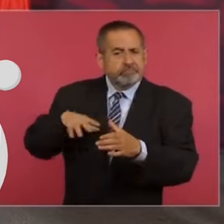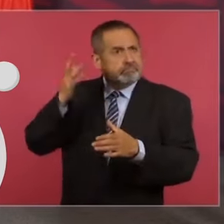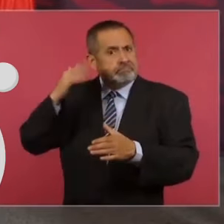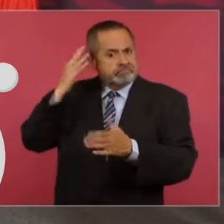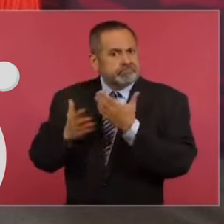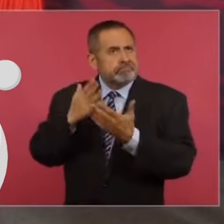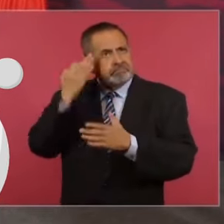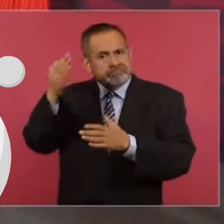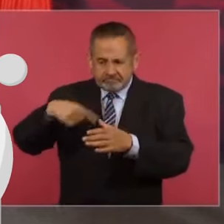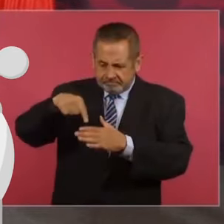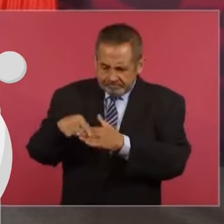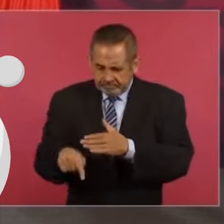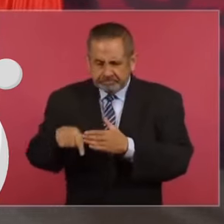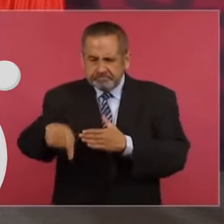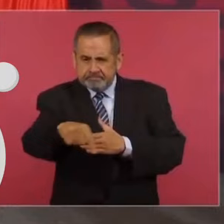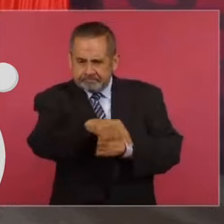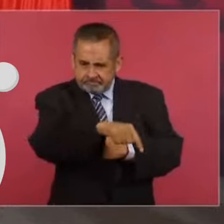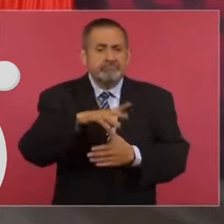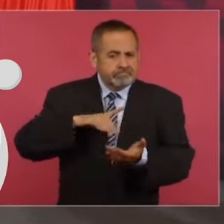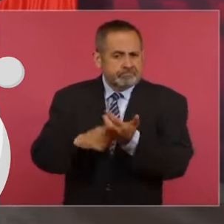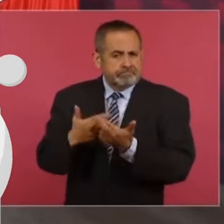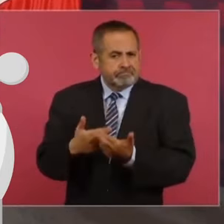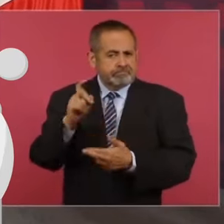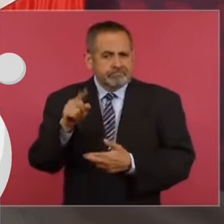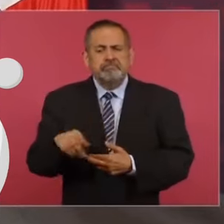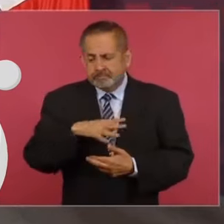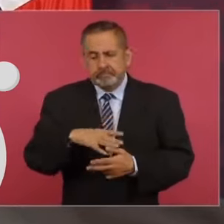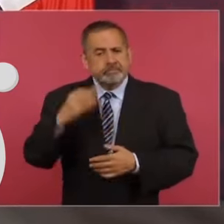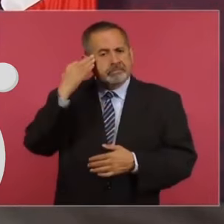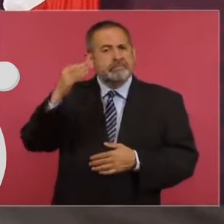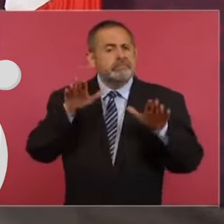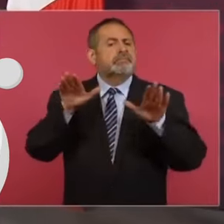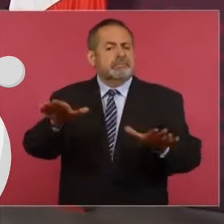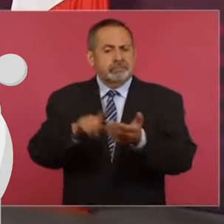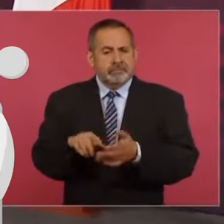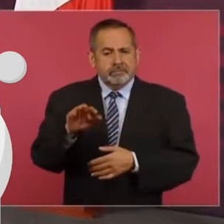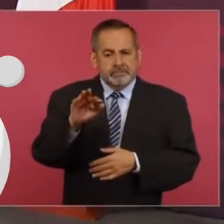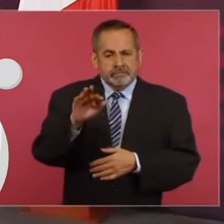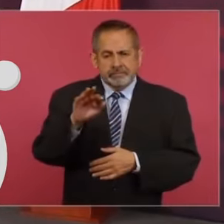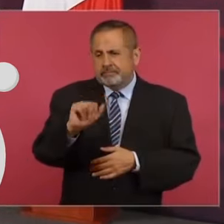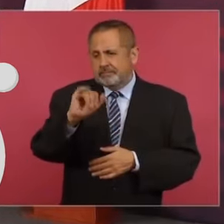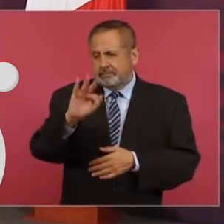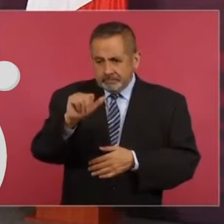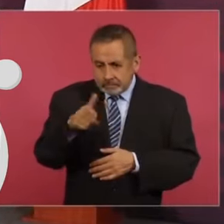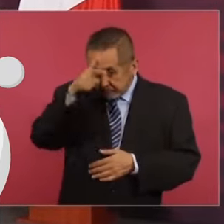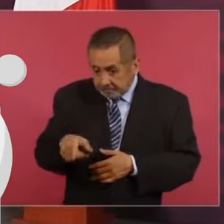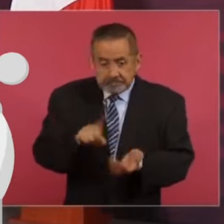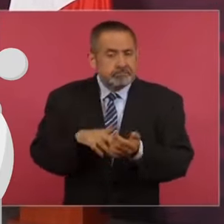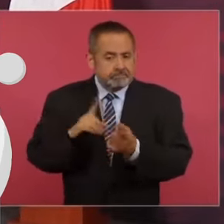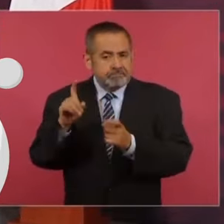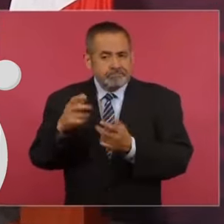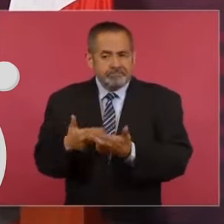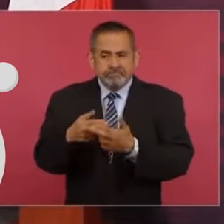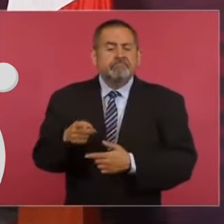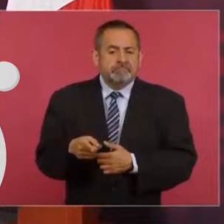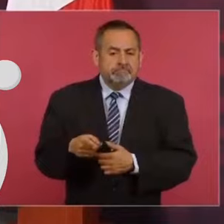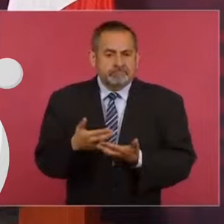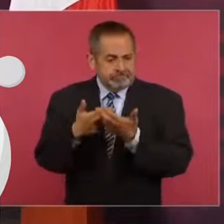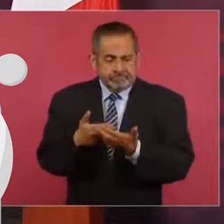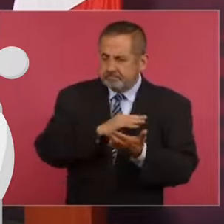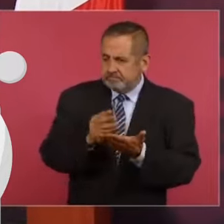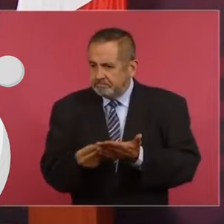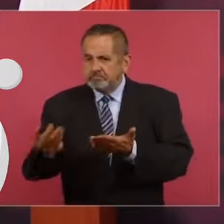construyeron cuando se realizó el aeropuerto Felipe Ángeles. Ahí se encontró bastante agua y hay